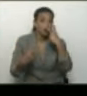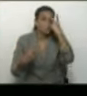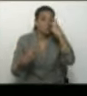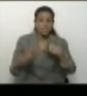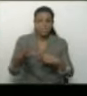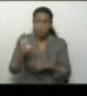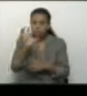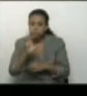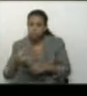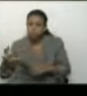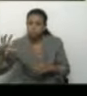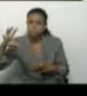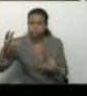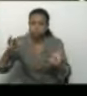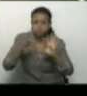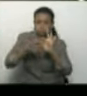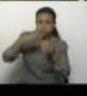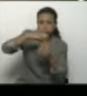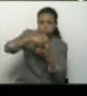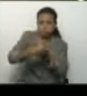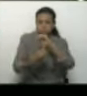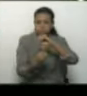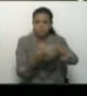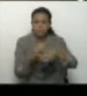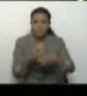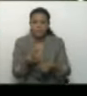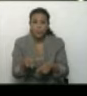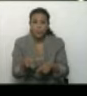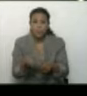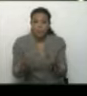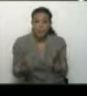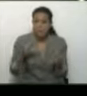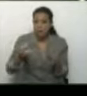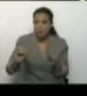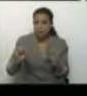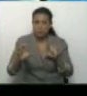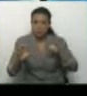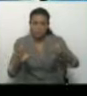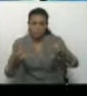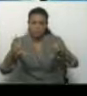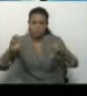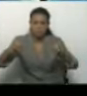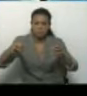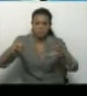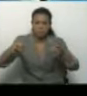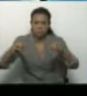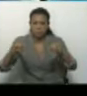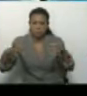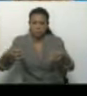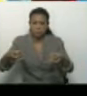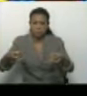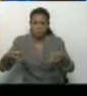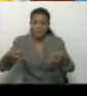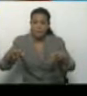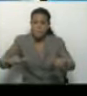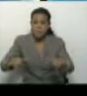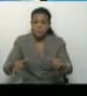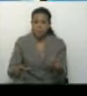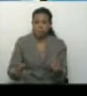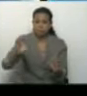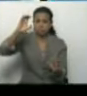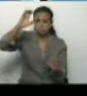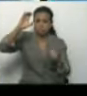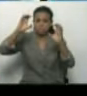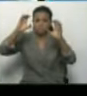Okay. Cabe destacar que Kashi cuenta con un brazo mecánico que le permite al mismo levantar